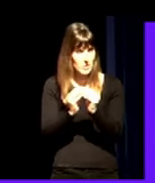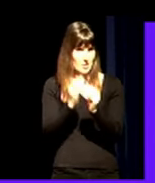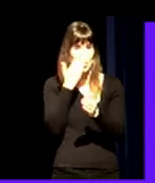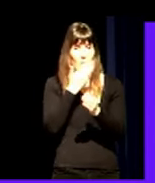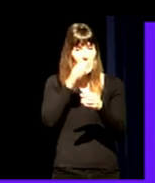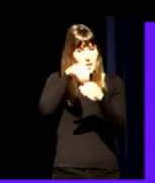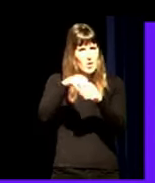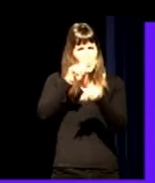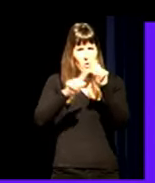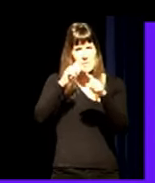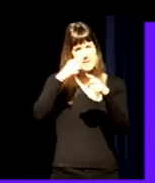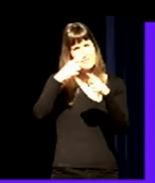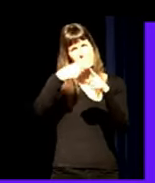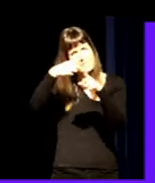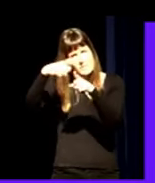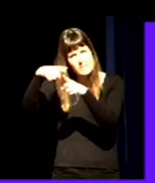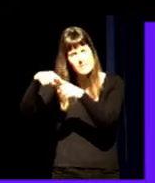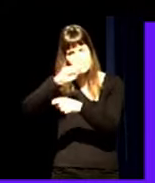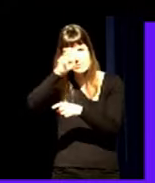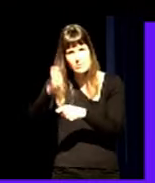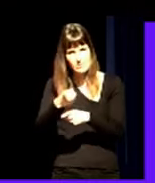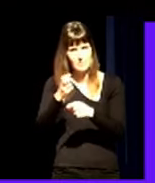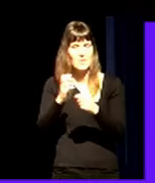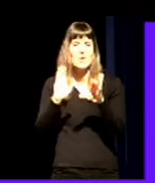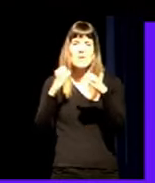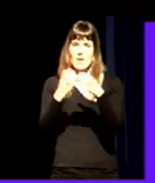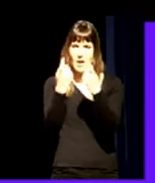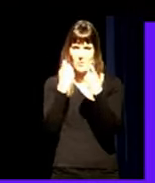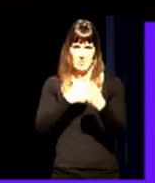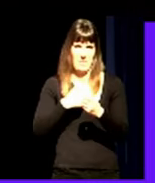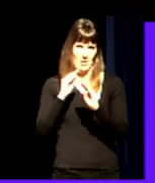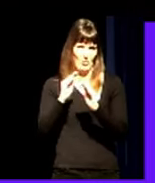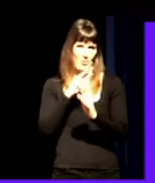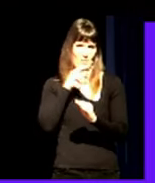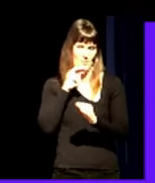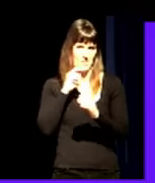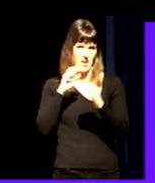centros educativos, en los centros escolares. Por lo tanto,